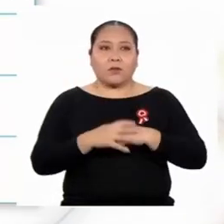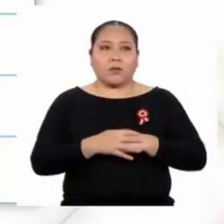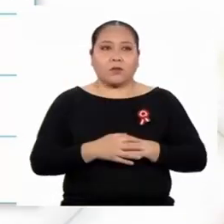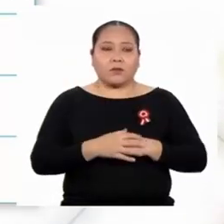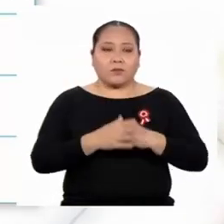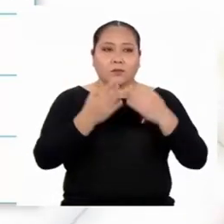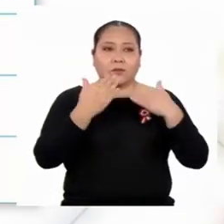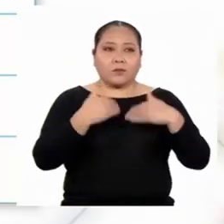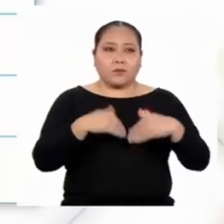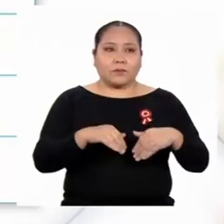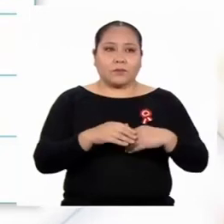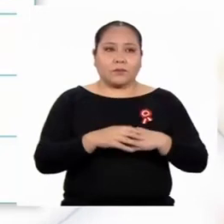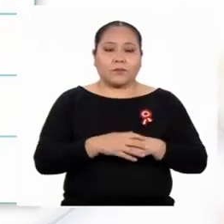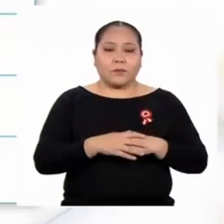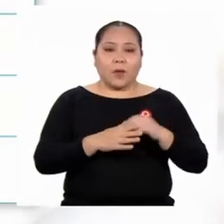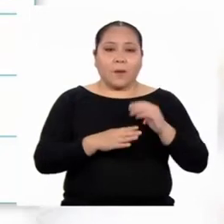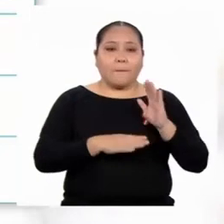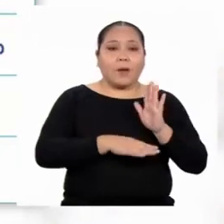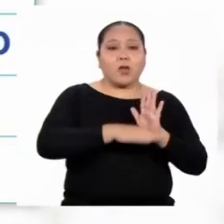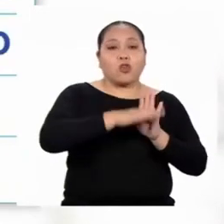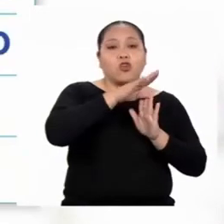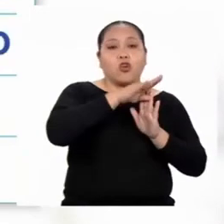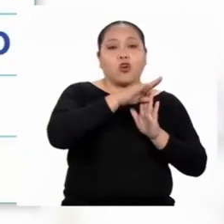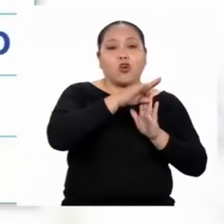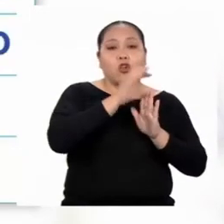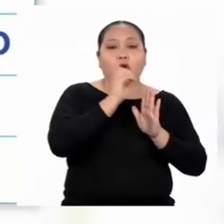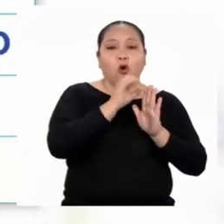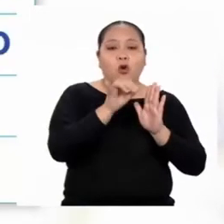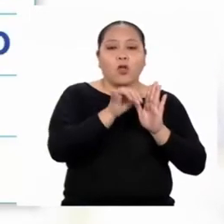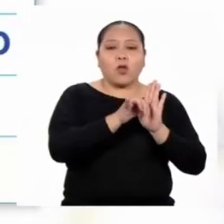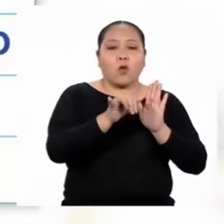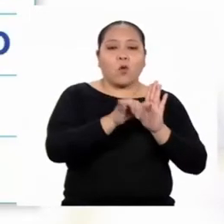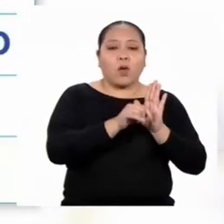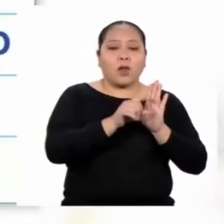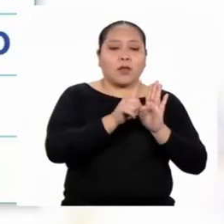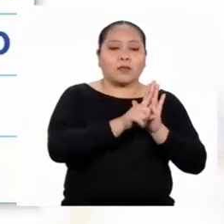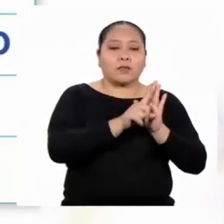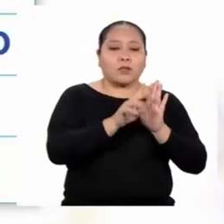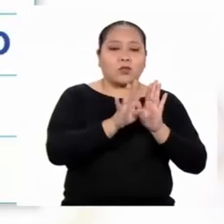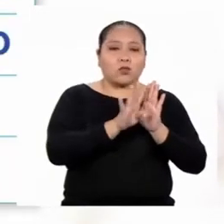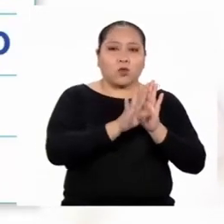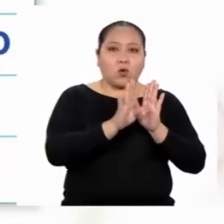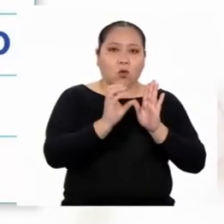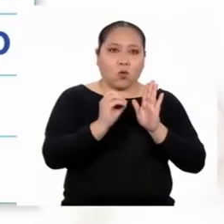En el tercero, mayor o igual a 140.